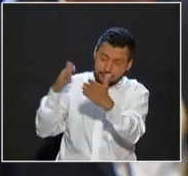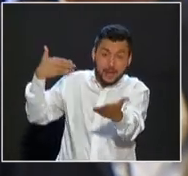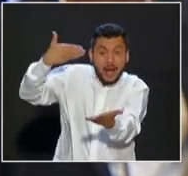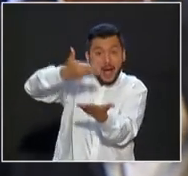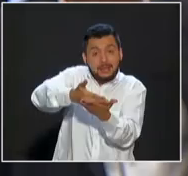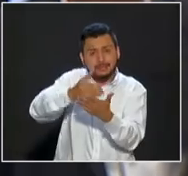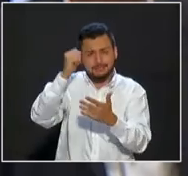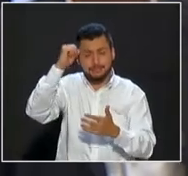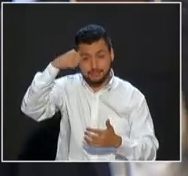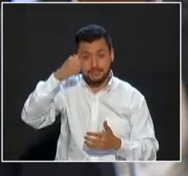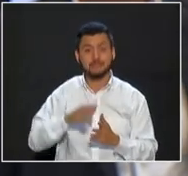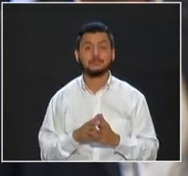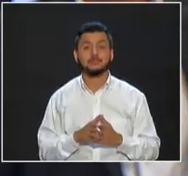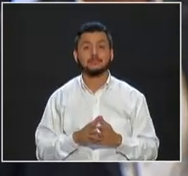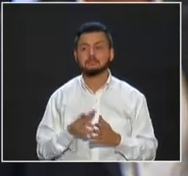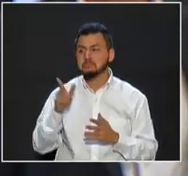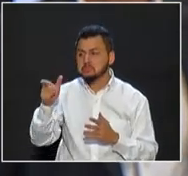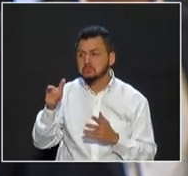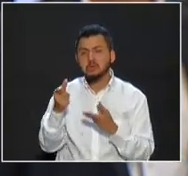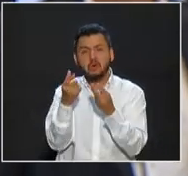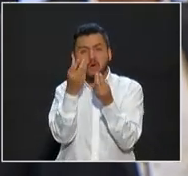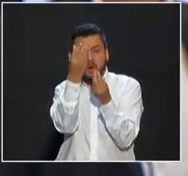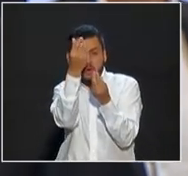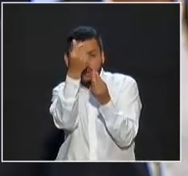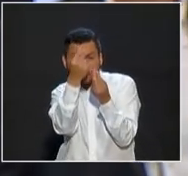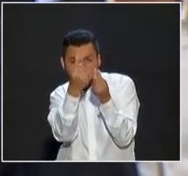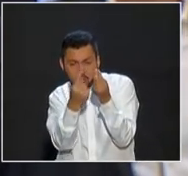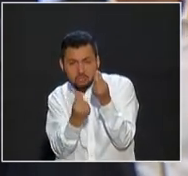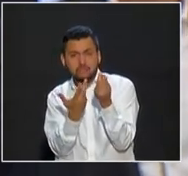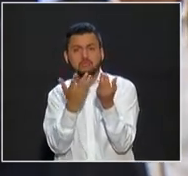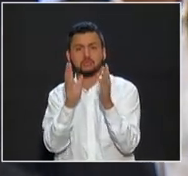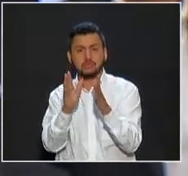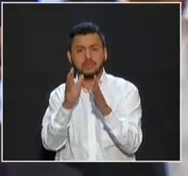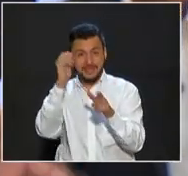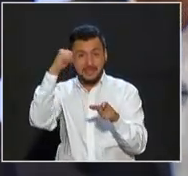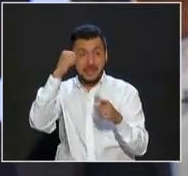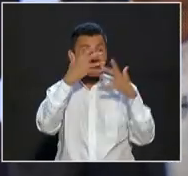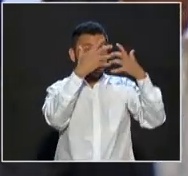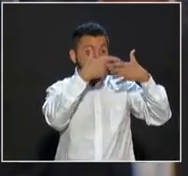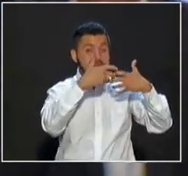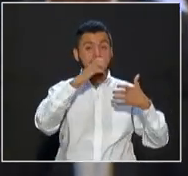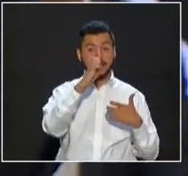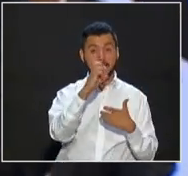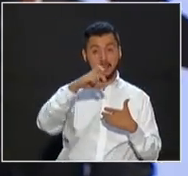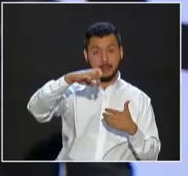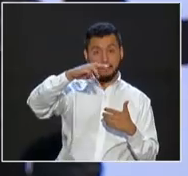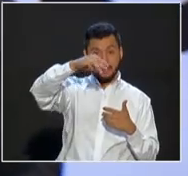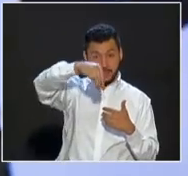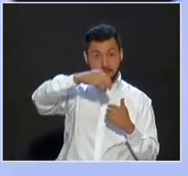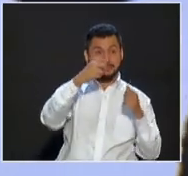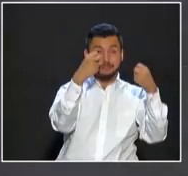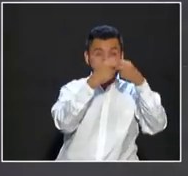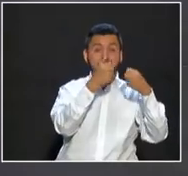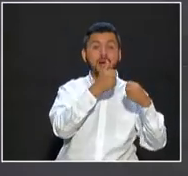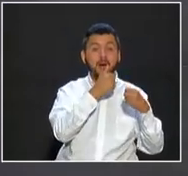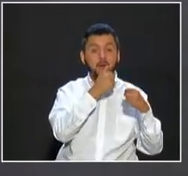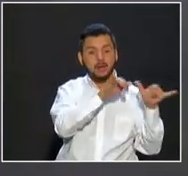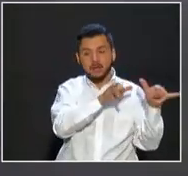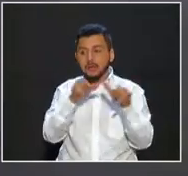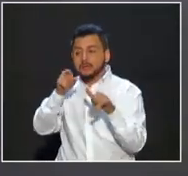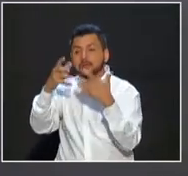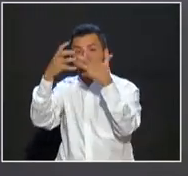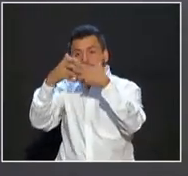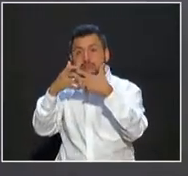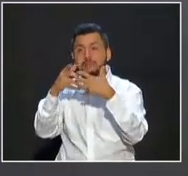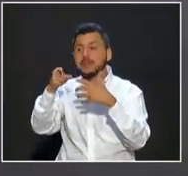tanto fiscales como financieras como lo hace pm para evitar el impacto de los impuestos y mucho más mercadeo y mucha más operatividad candidato